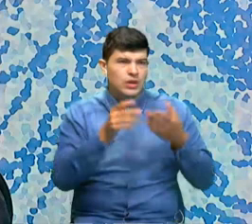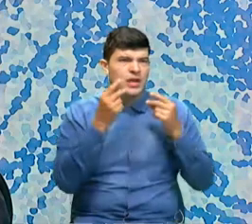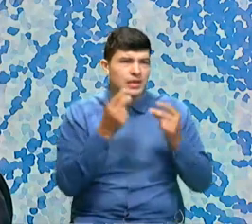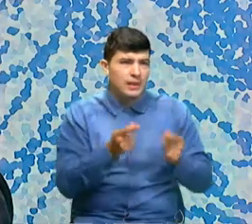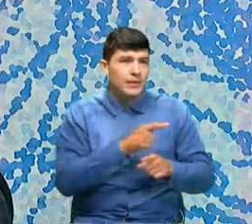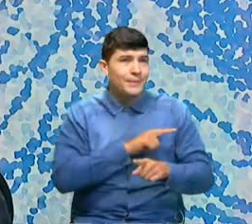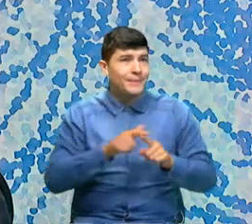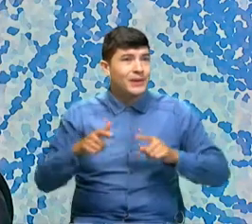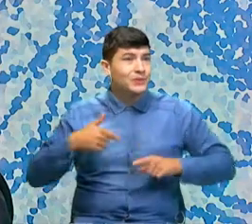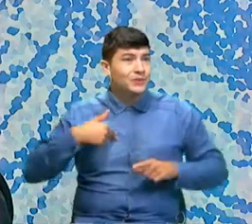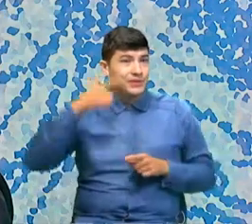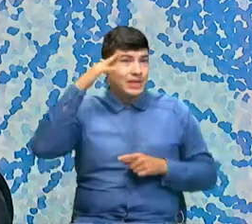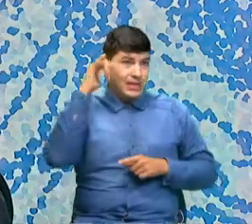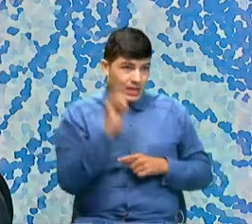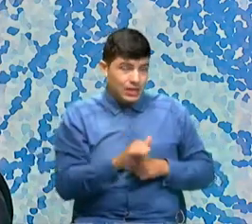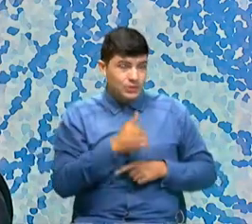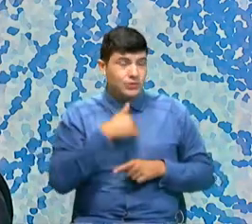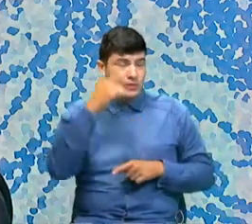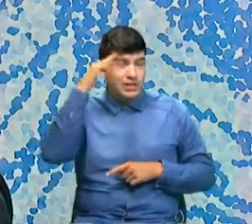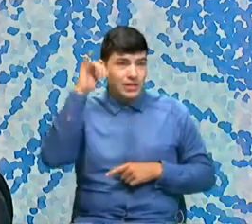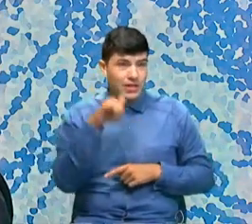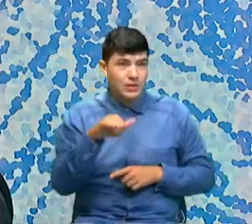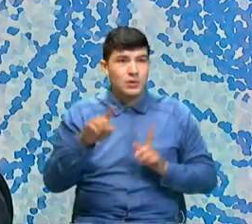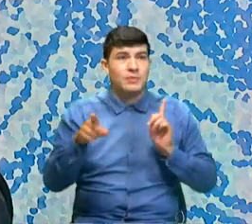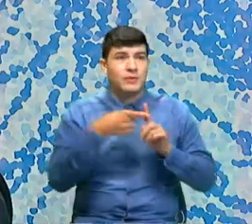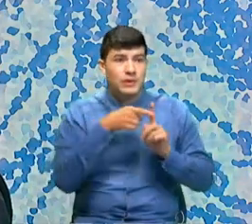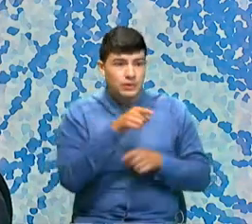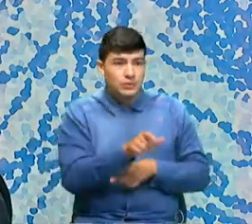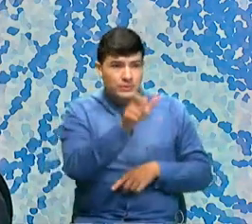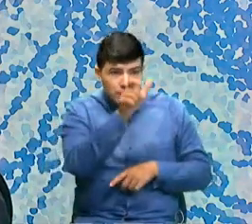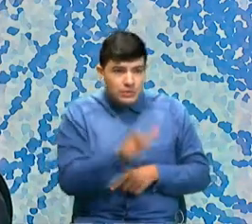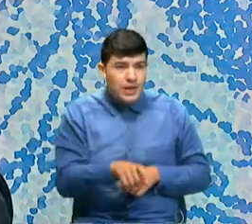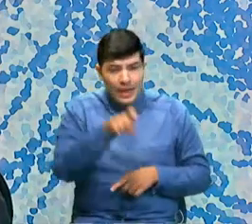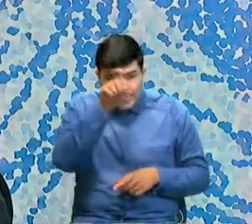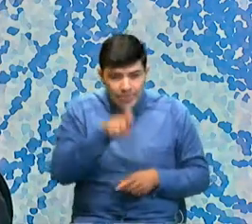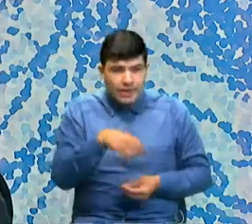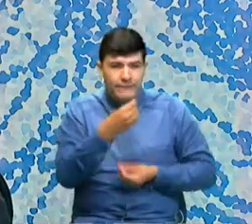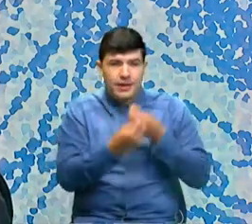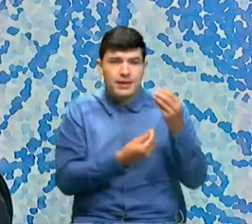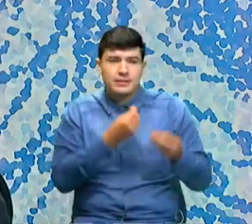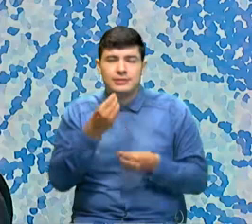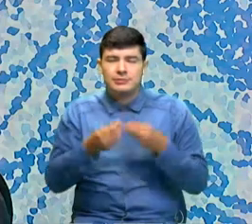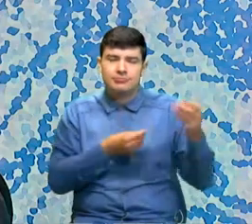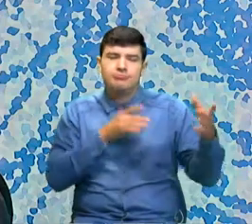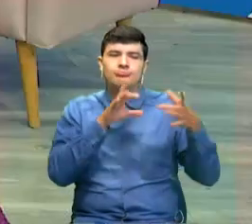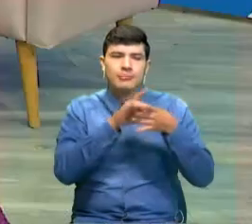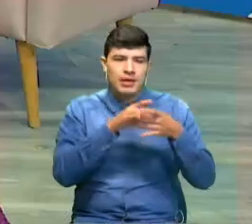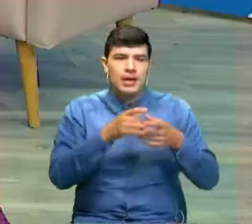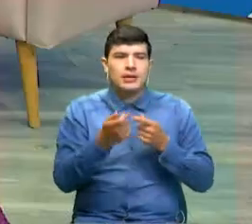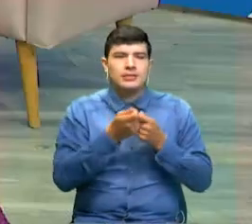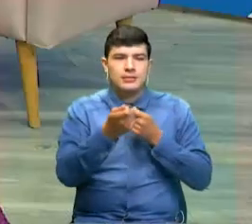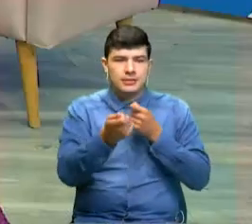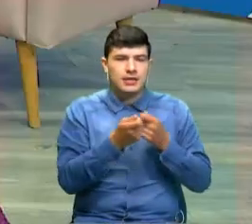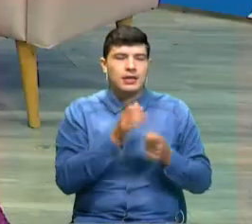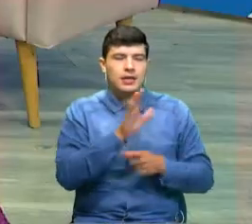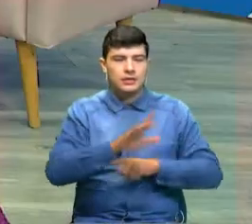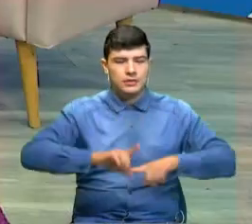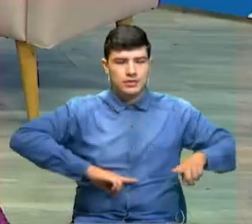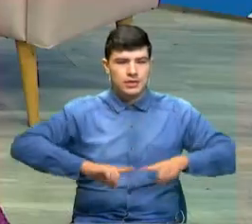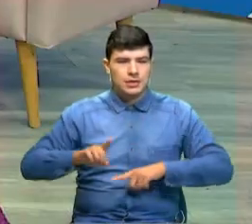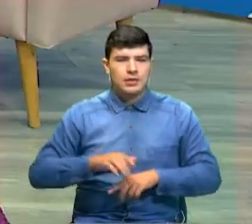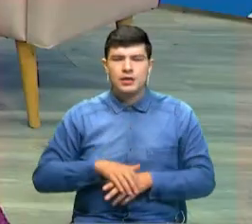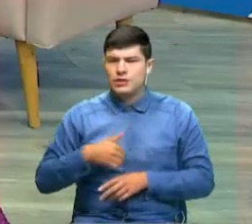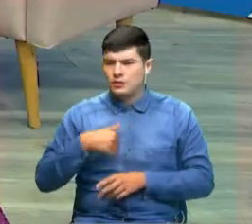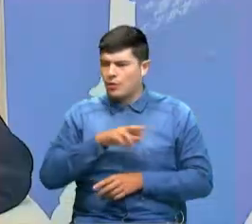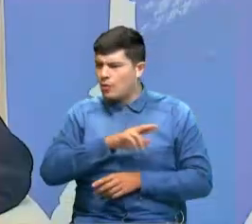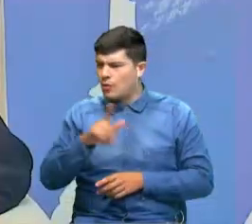Pero yo creo que si no, lo primero que tiene que hacer es generar un acercamiento con la administración. Listo. Ya vamos a seguir hablando. Le tengo contra